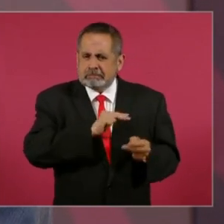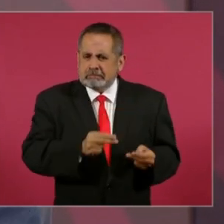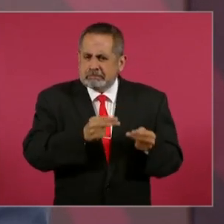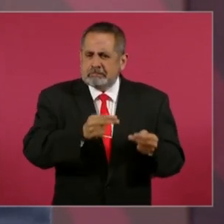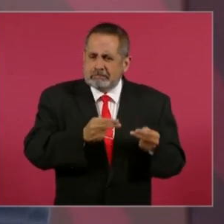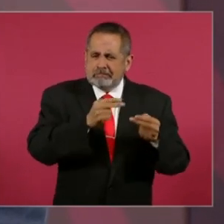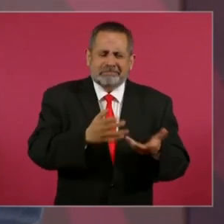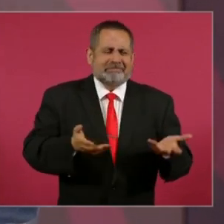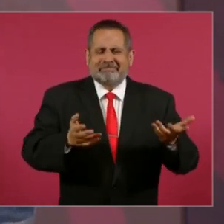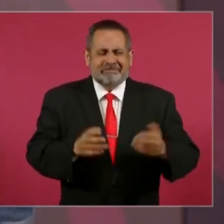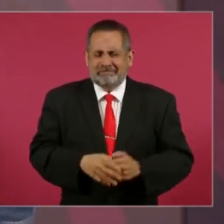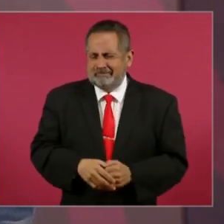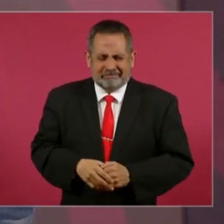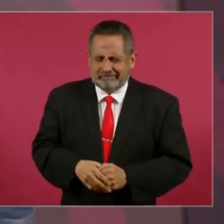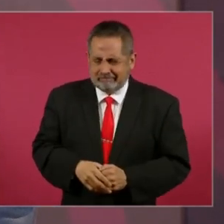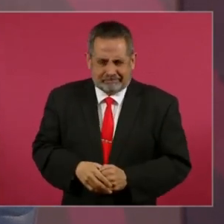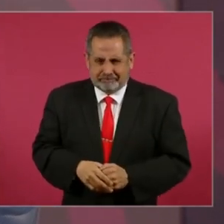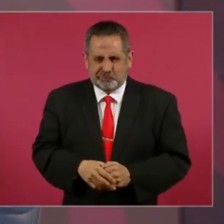¿Qué sabe